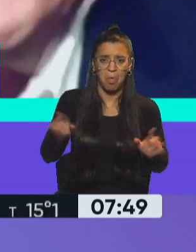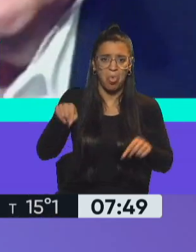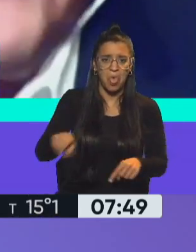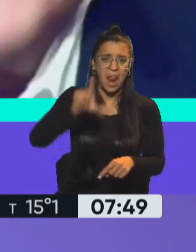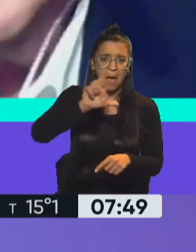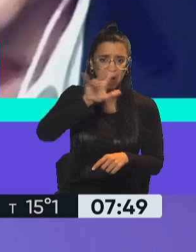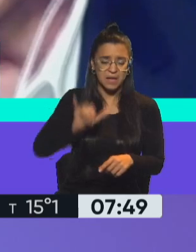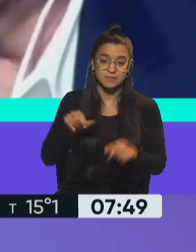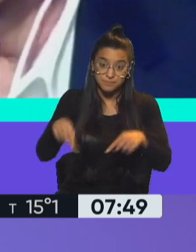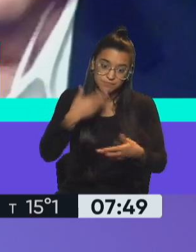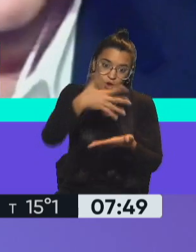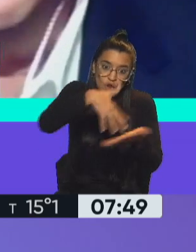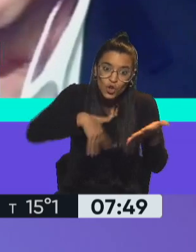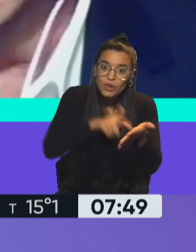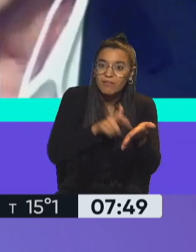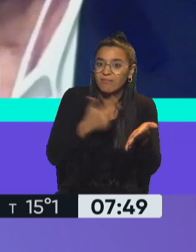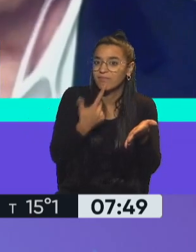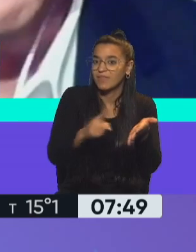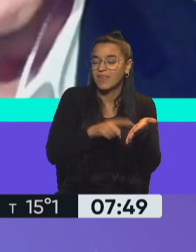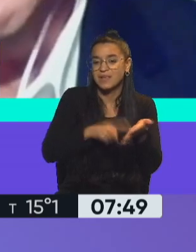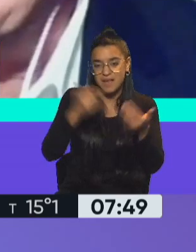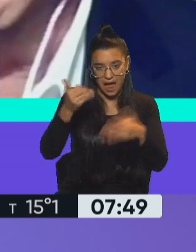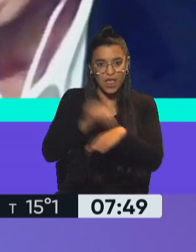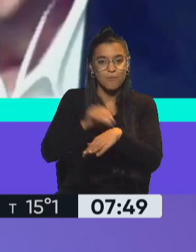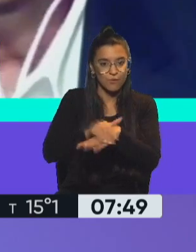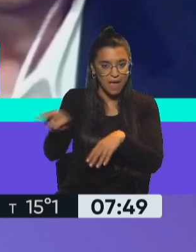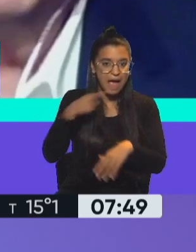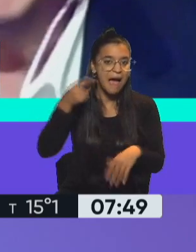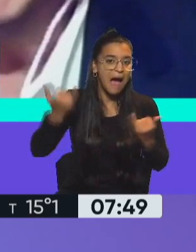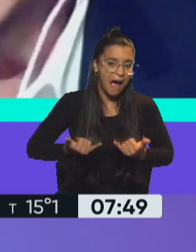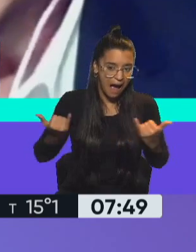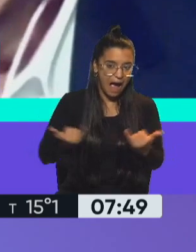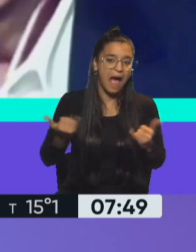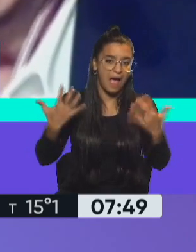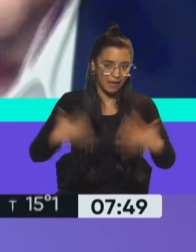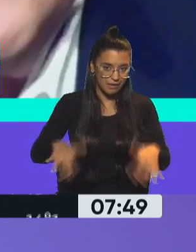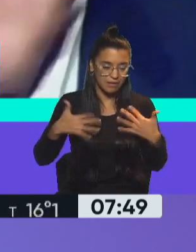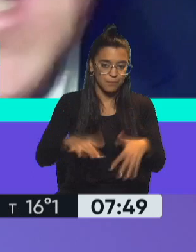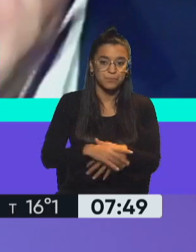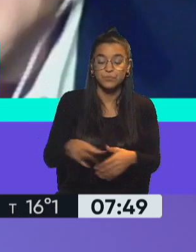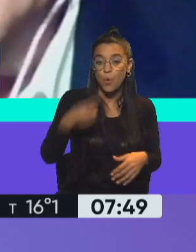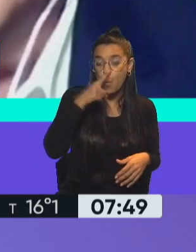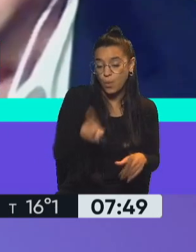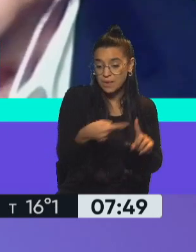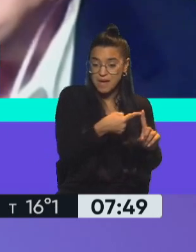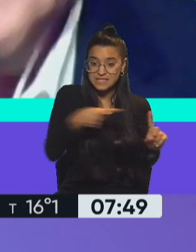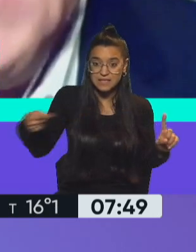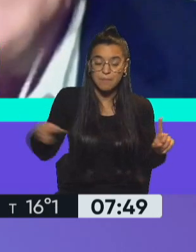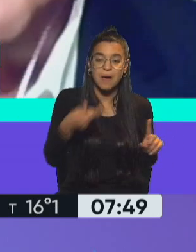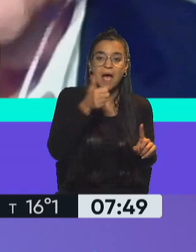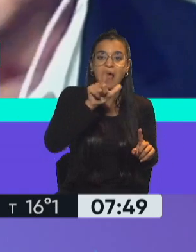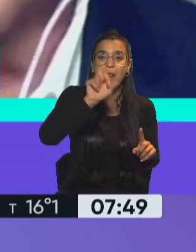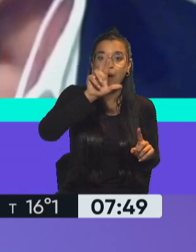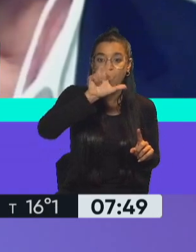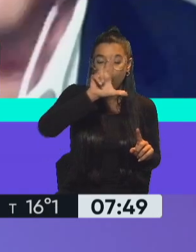Esta nota demuestra que obviamente tiene niveles de responsabilidad muy notorios. Esta última semana Álvaro García